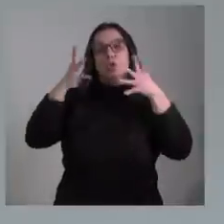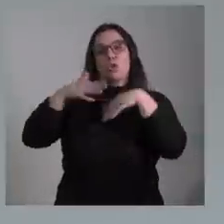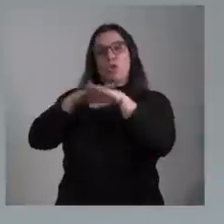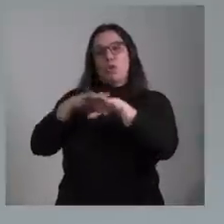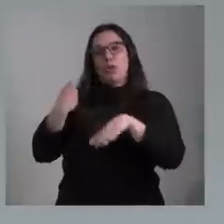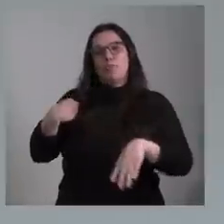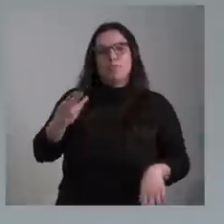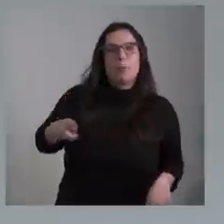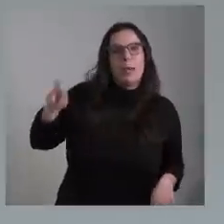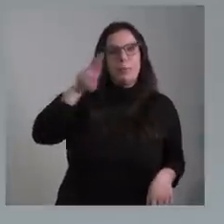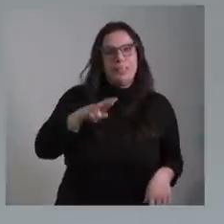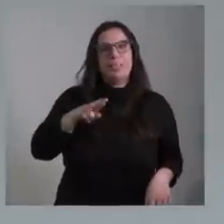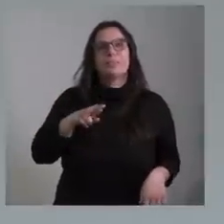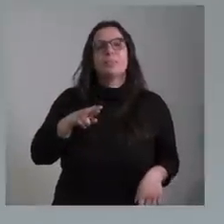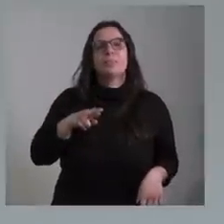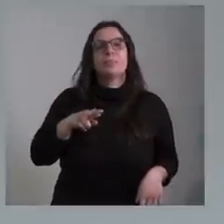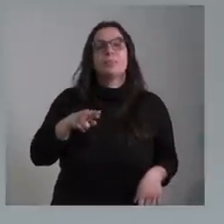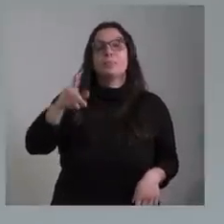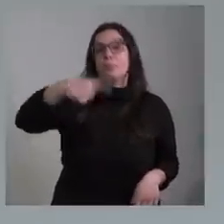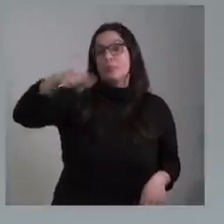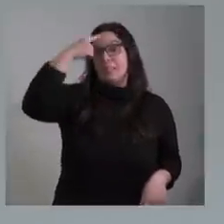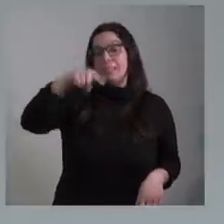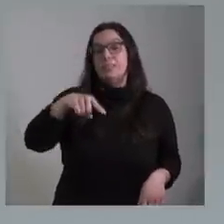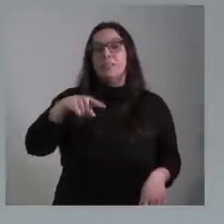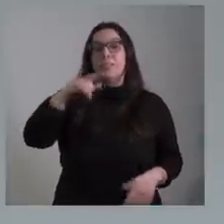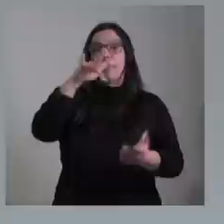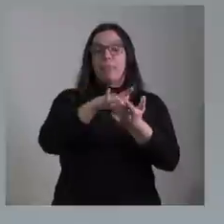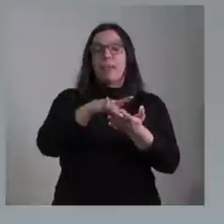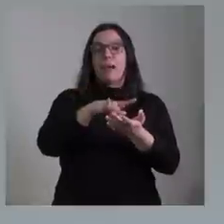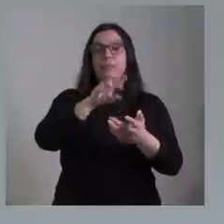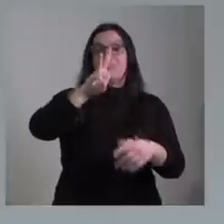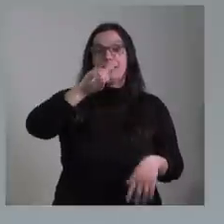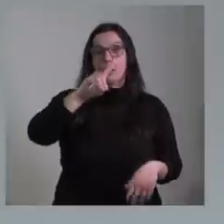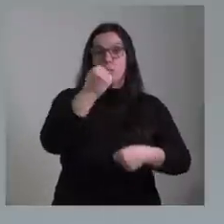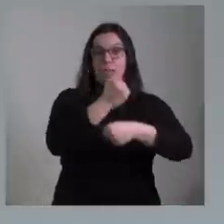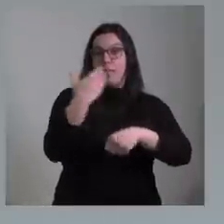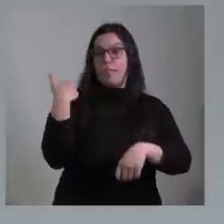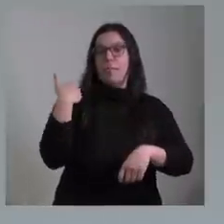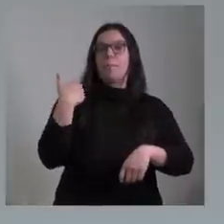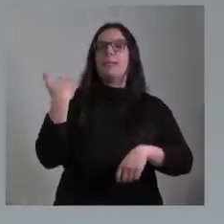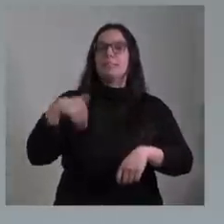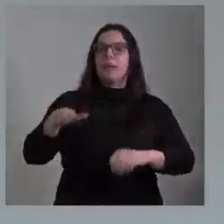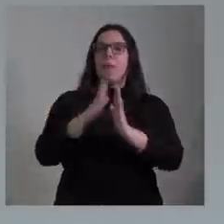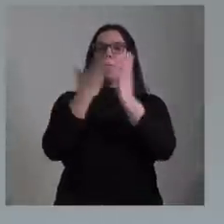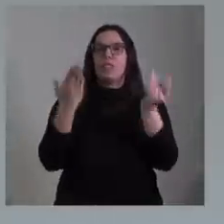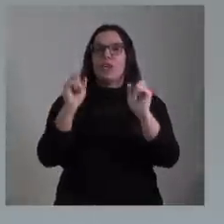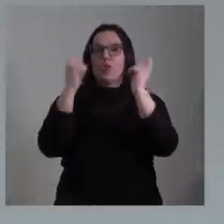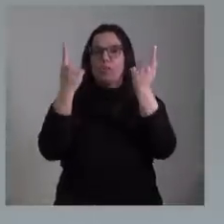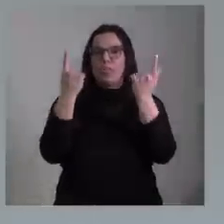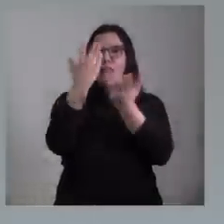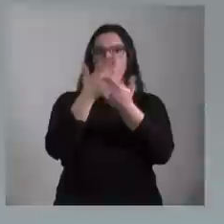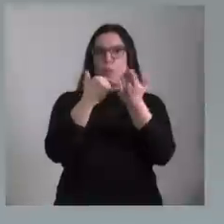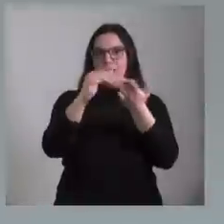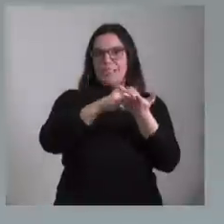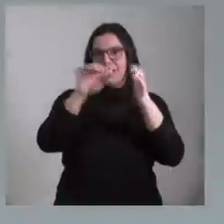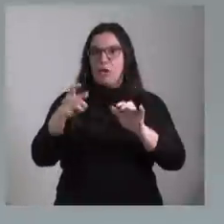de gobierno de Castilla y león como ustedes saben el día 31 de diciembre se publicó ya en el boletín oficial de la comunidad de